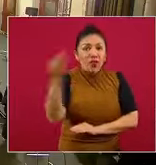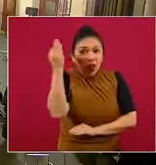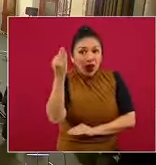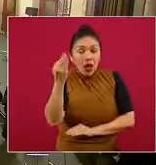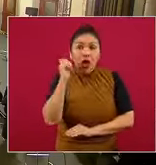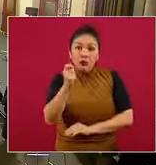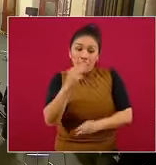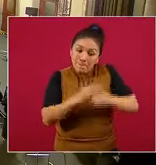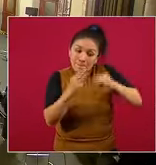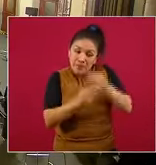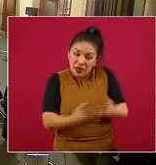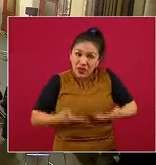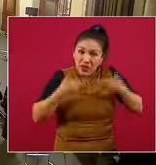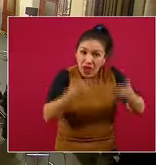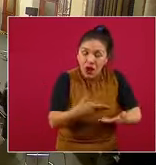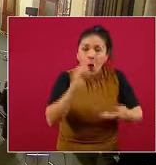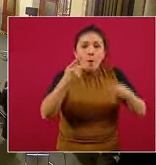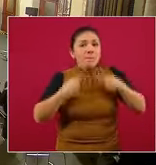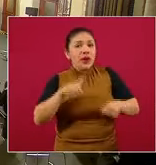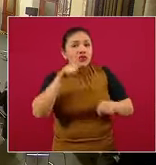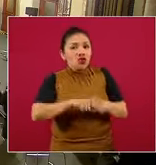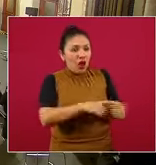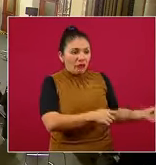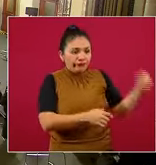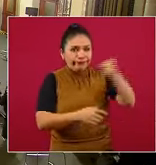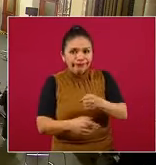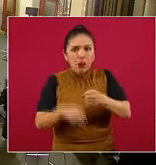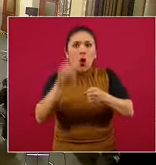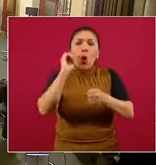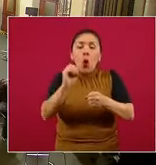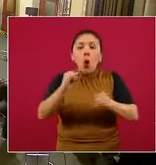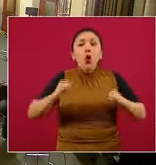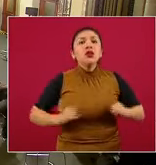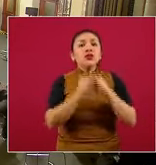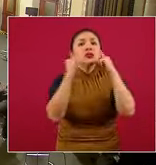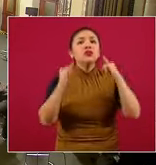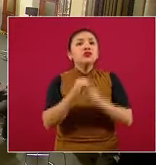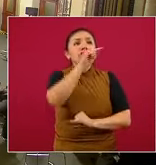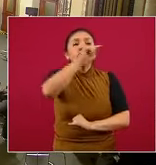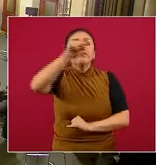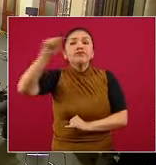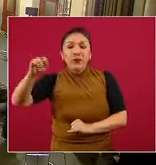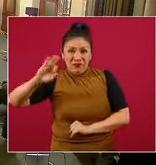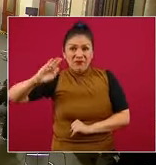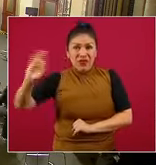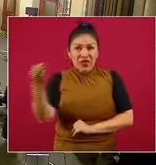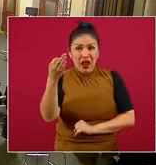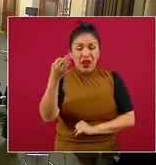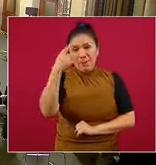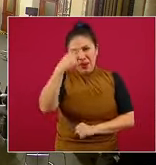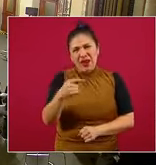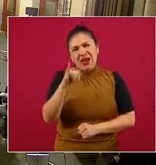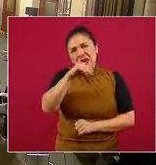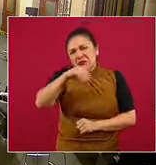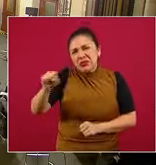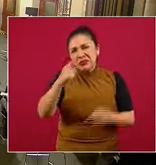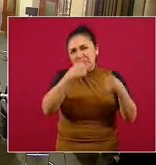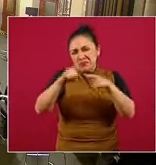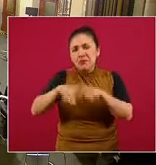en especie, el personal contratado o las instituciones federales